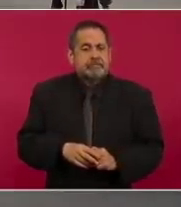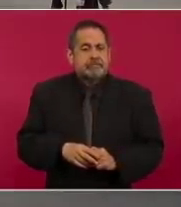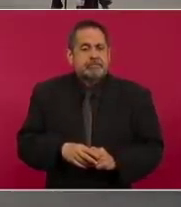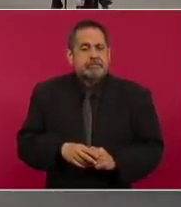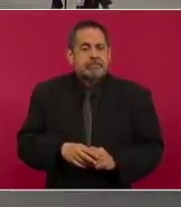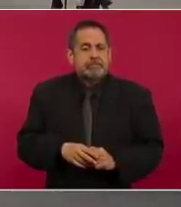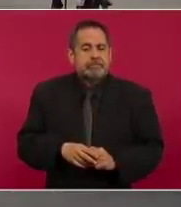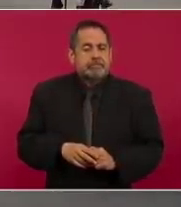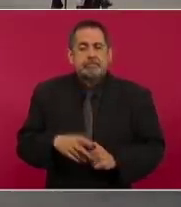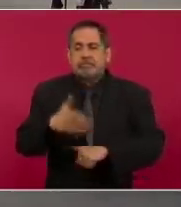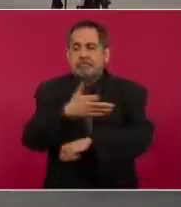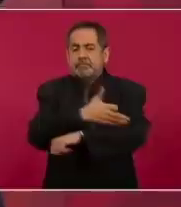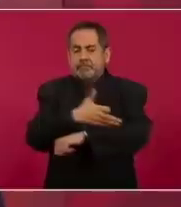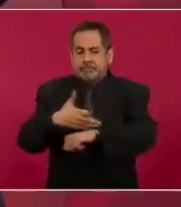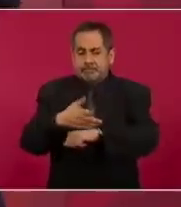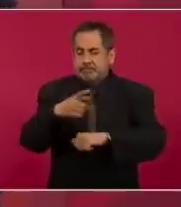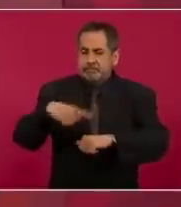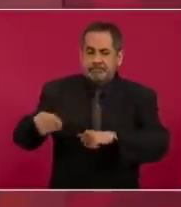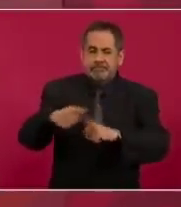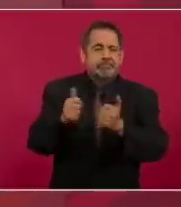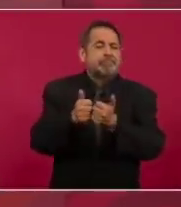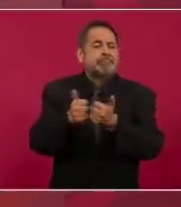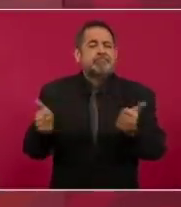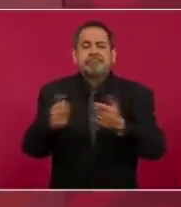¿cuánta desintegración familiar se originó